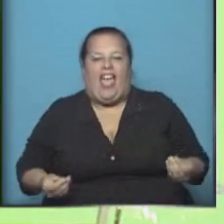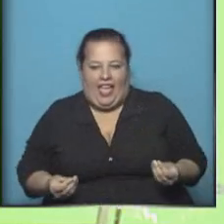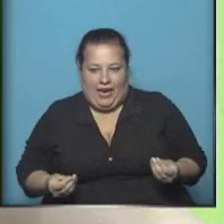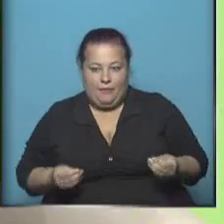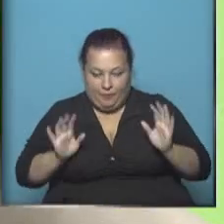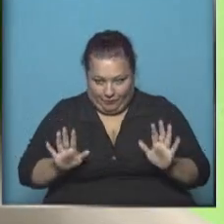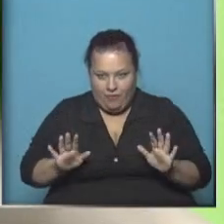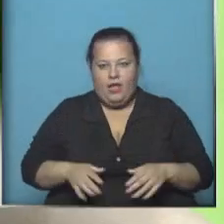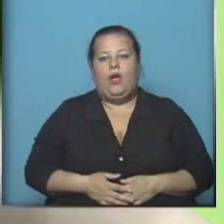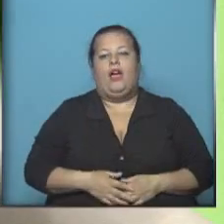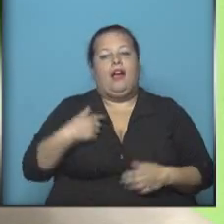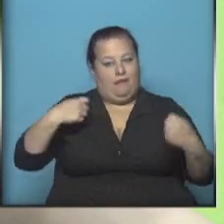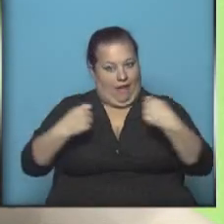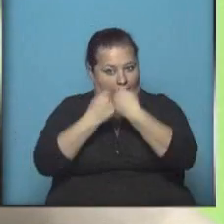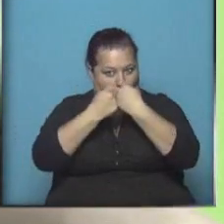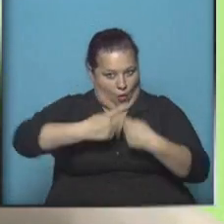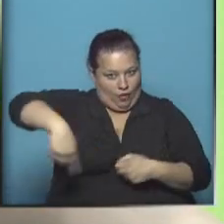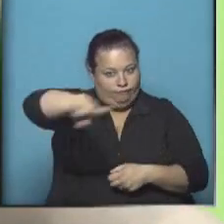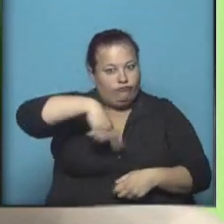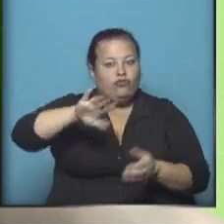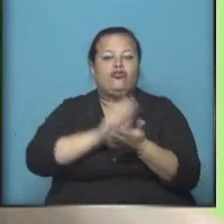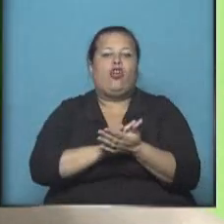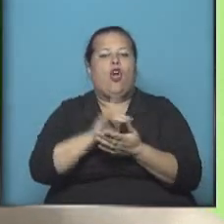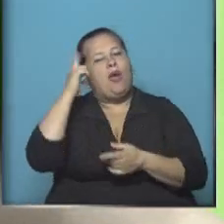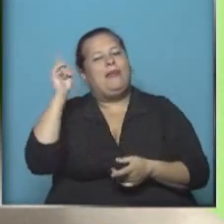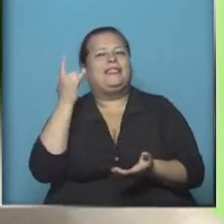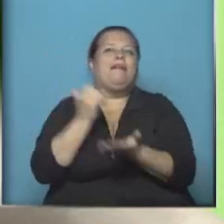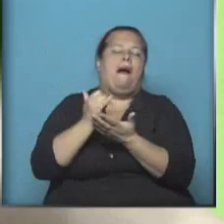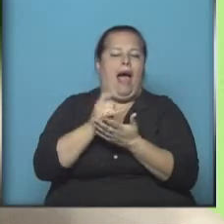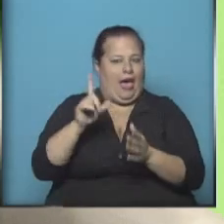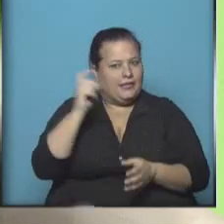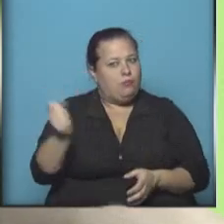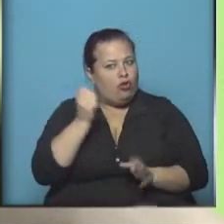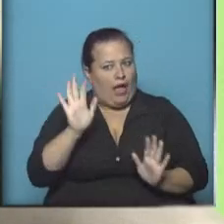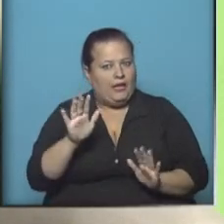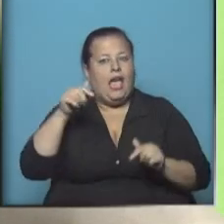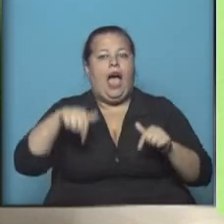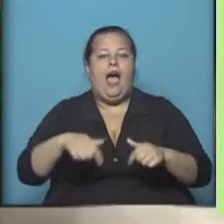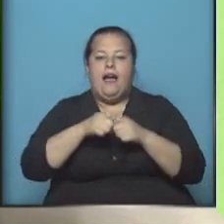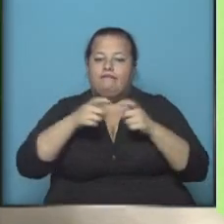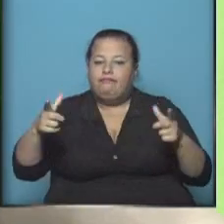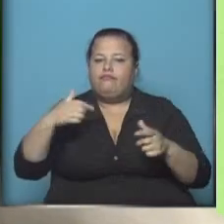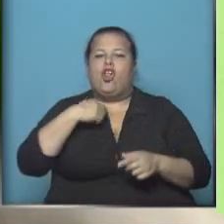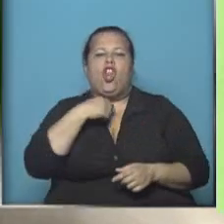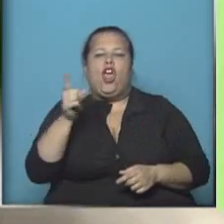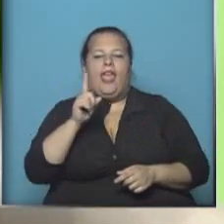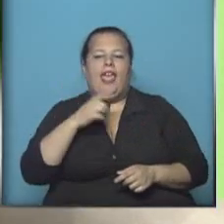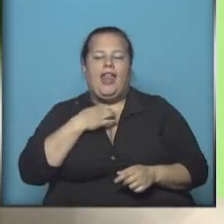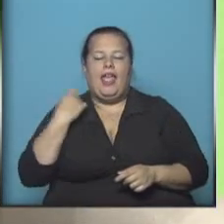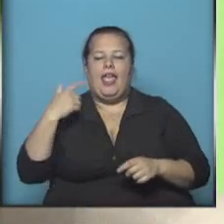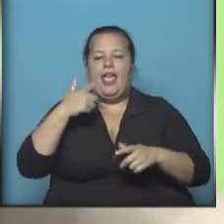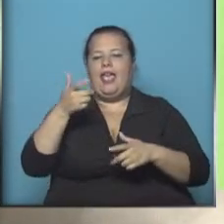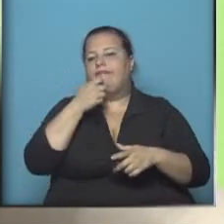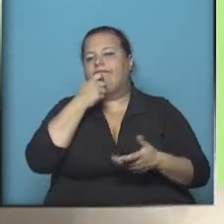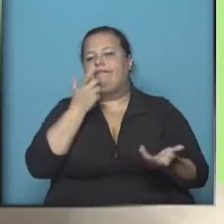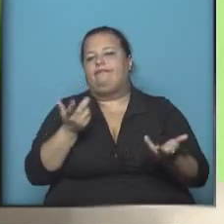hablando? Bueno, coincido totalmente con ustedes en cuanto a que no hay que banalizar el tema, ¿sí? O sea, hoy en día no buscamos